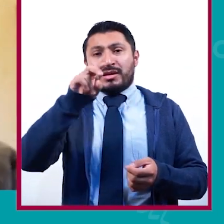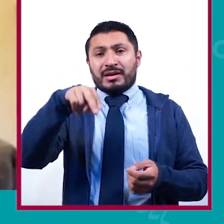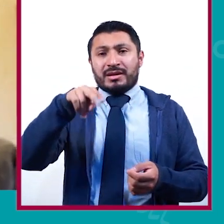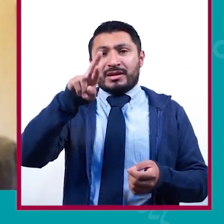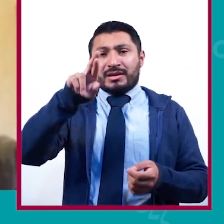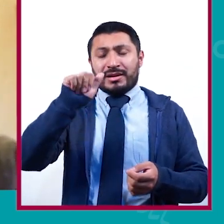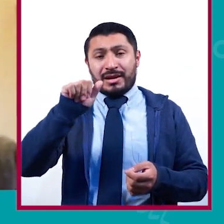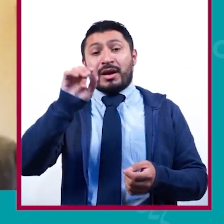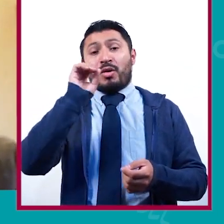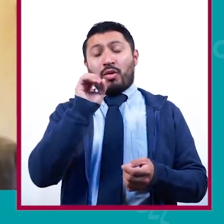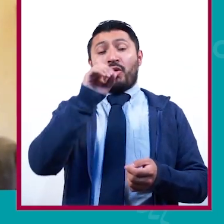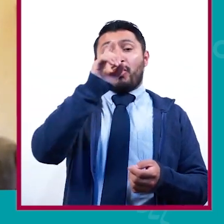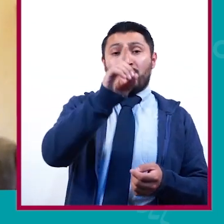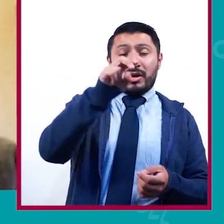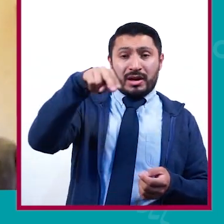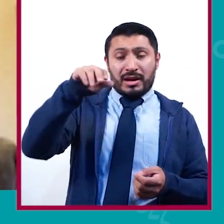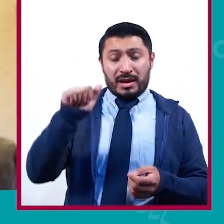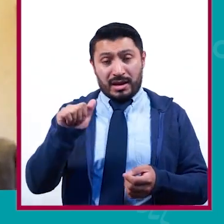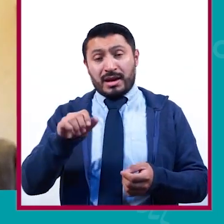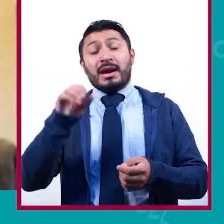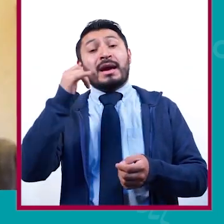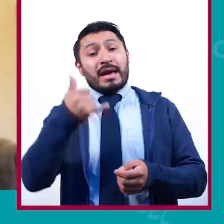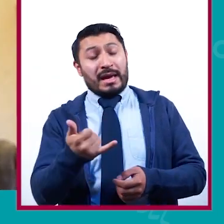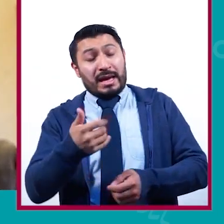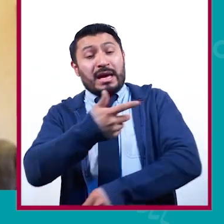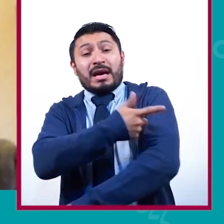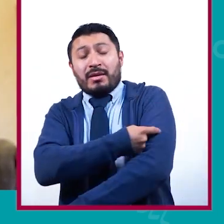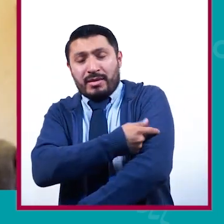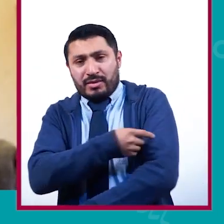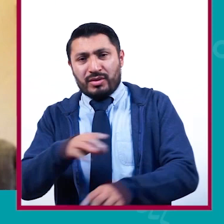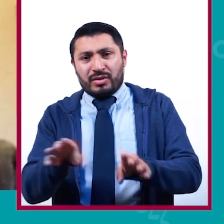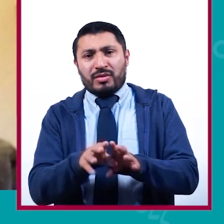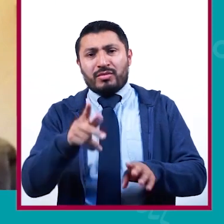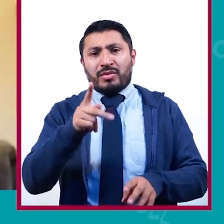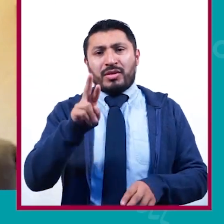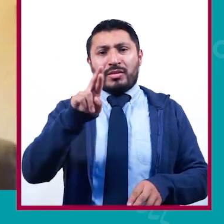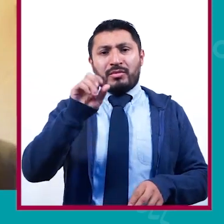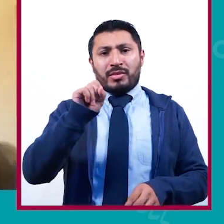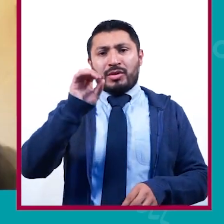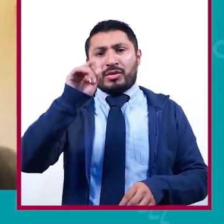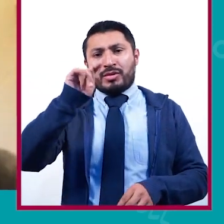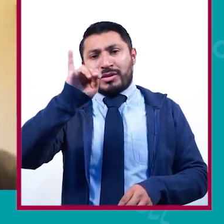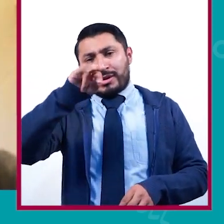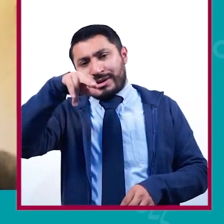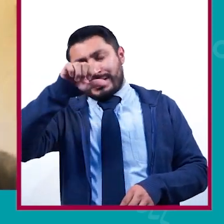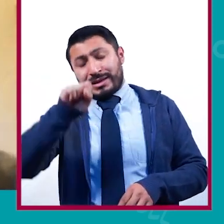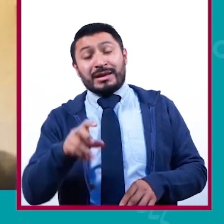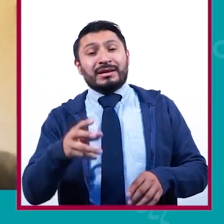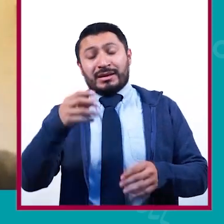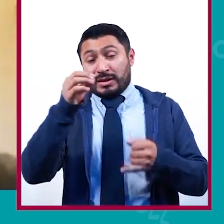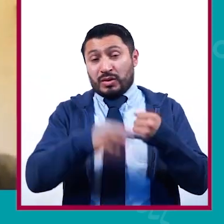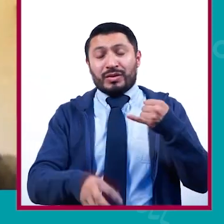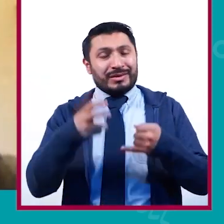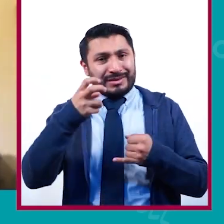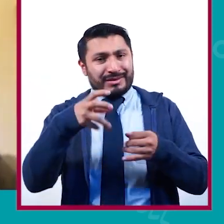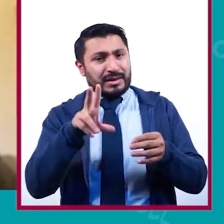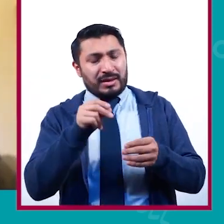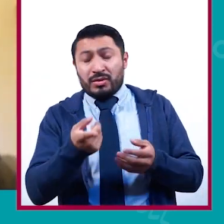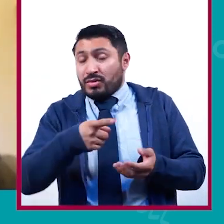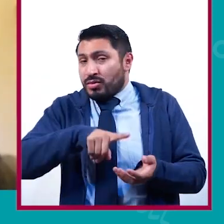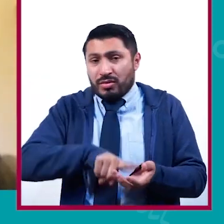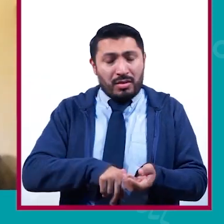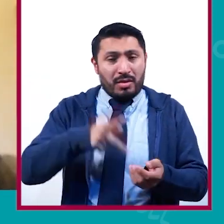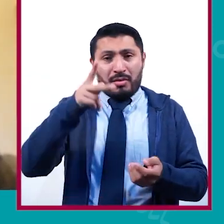DNA, y vacunas que están sintetizando también proteínas recombinantes. Es decir, estas últimas no integran